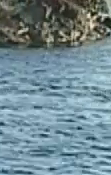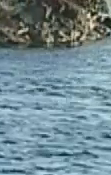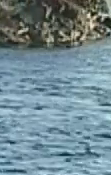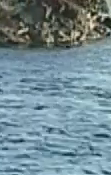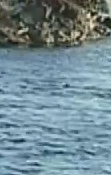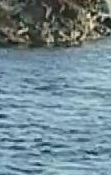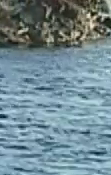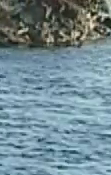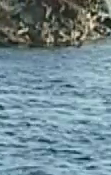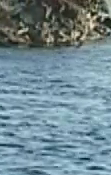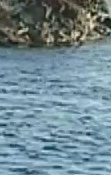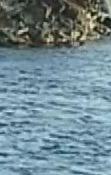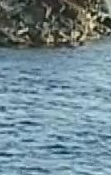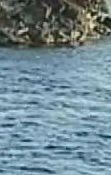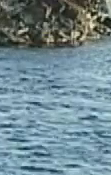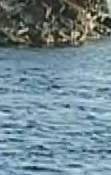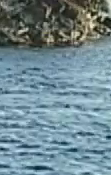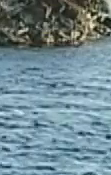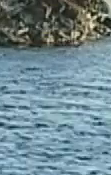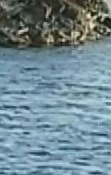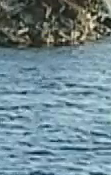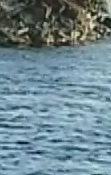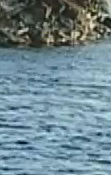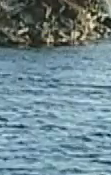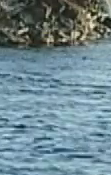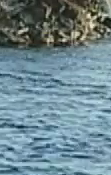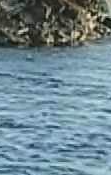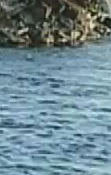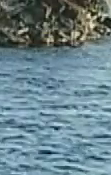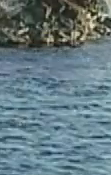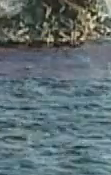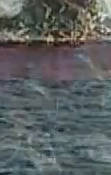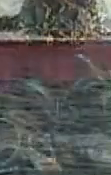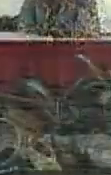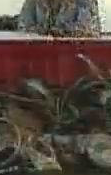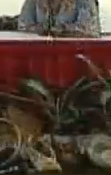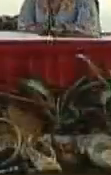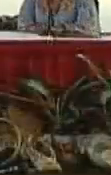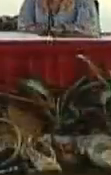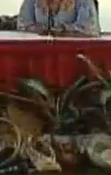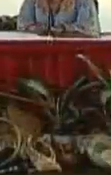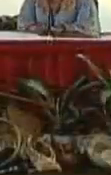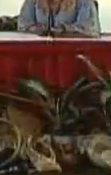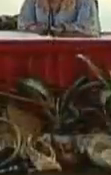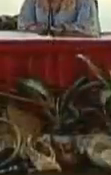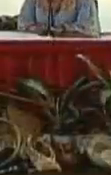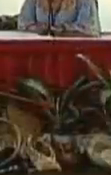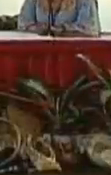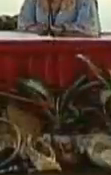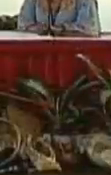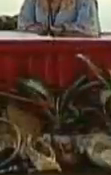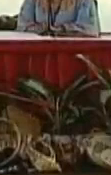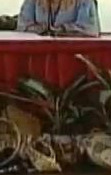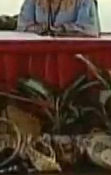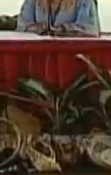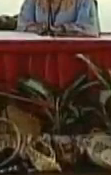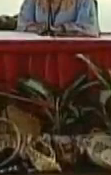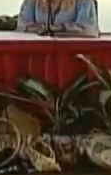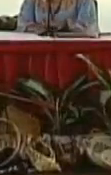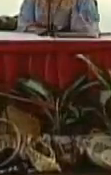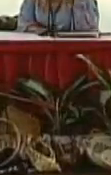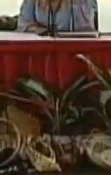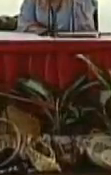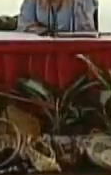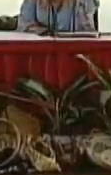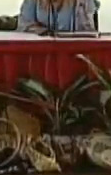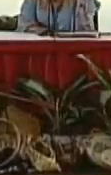etnia indígena ha sido víctima por la ambición a través de la estación la de Cruz, a través de estas palabras de